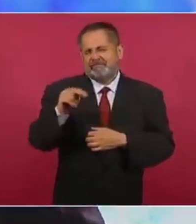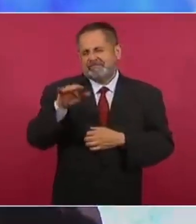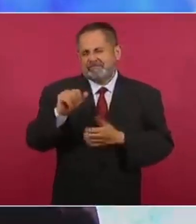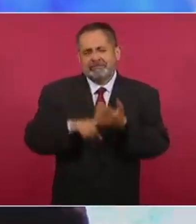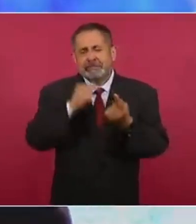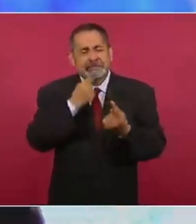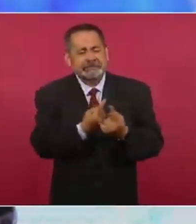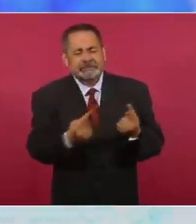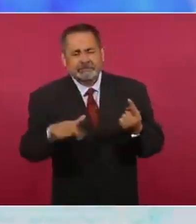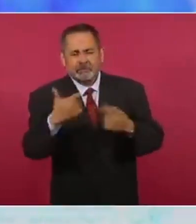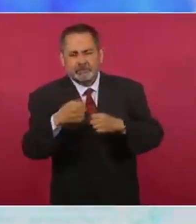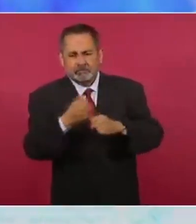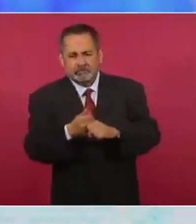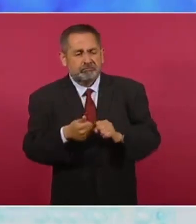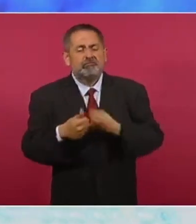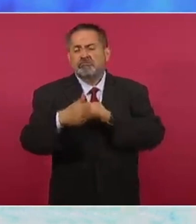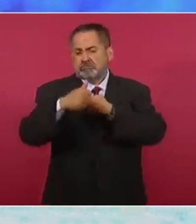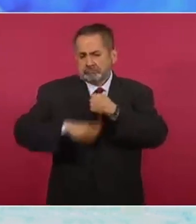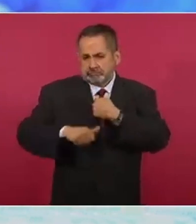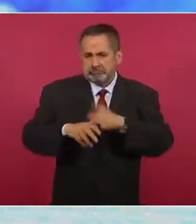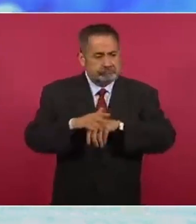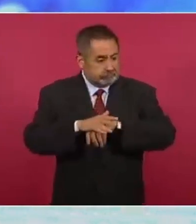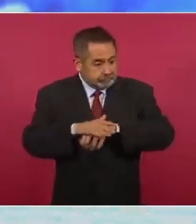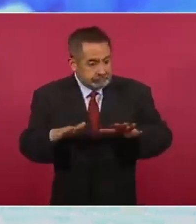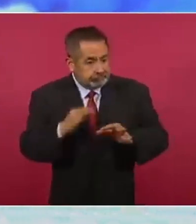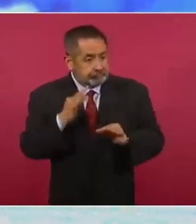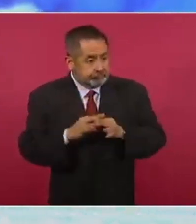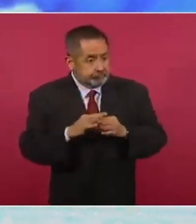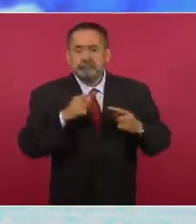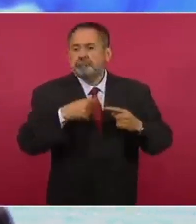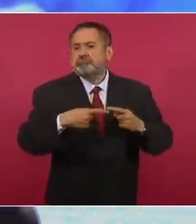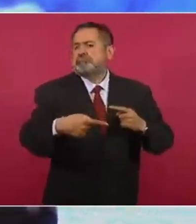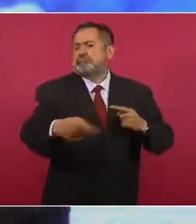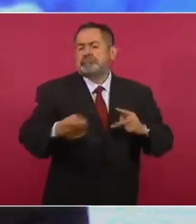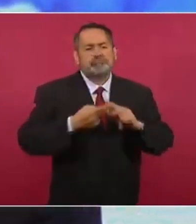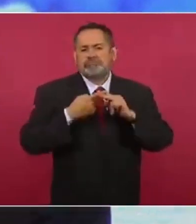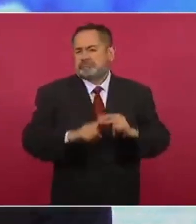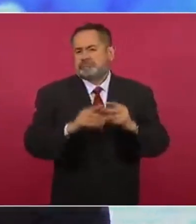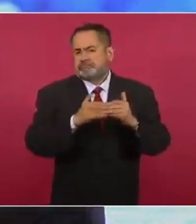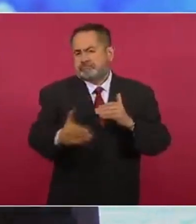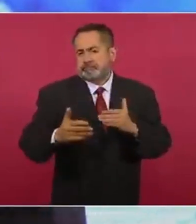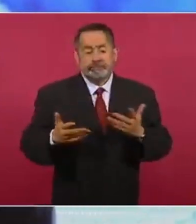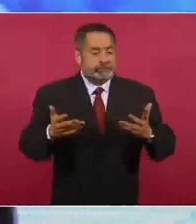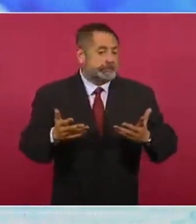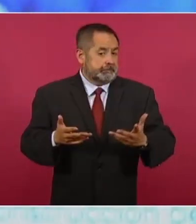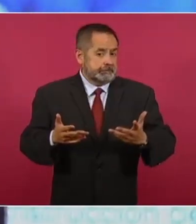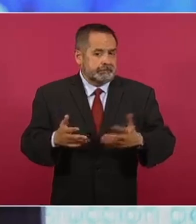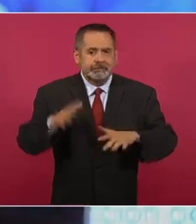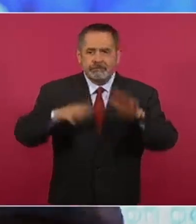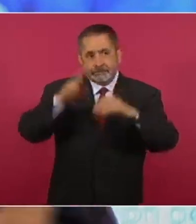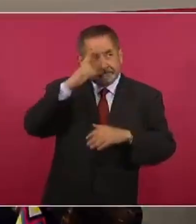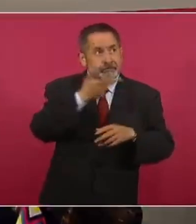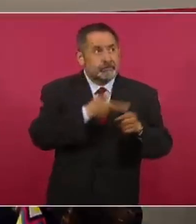12 años y después de eso se han seguido llevando a cabo otras otras cirugías esto lo que demuestra es que muchas veces se pensaba está en el hospital